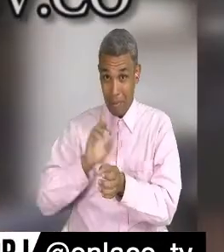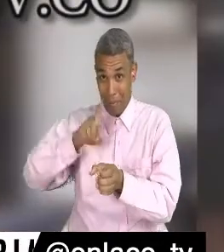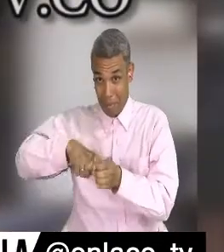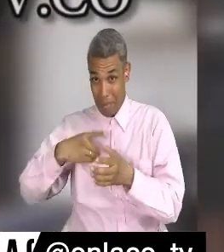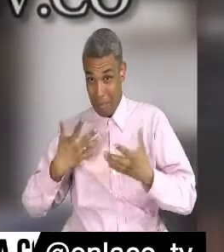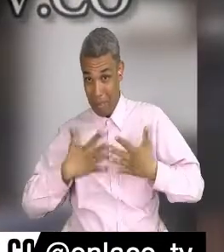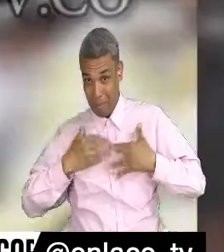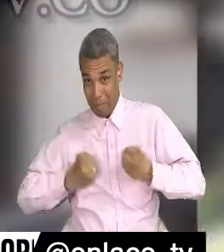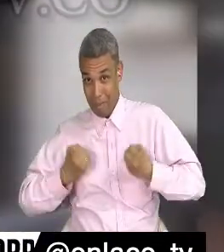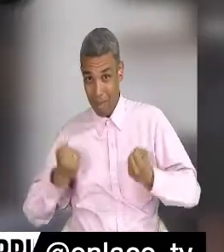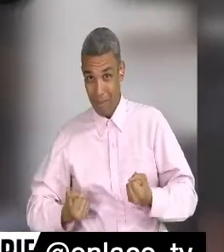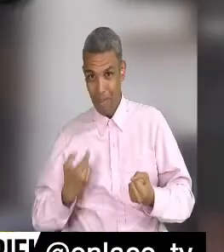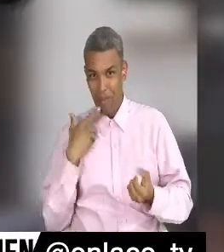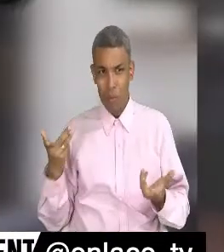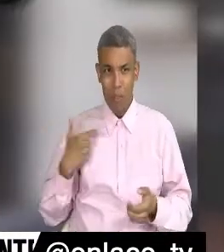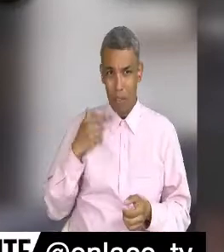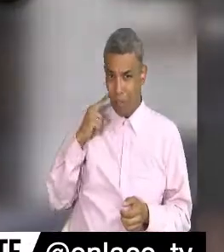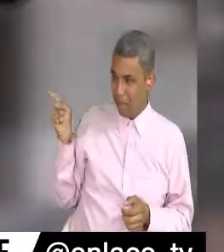www.barrancabermeja.gov.co y